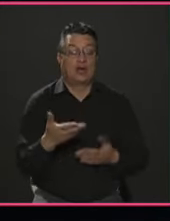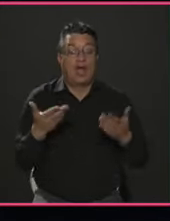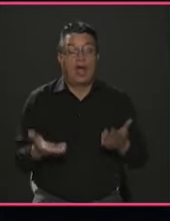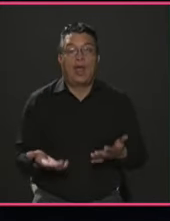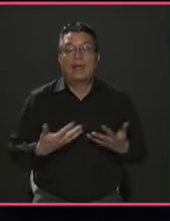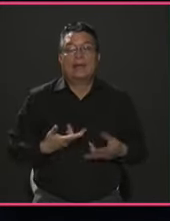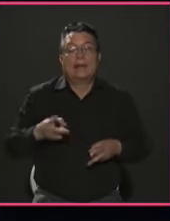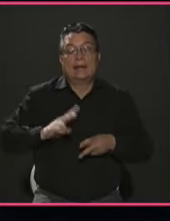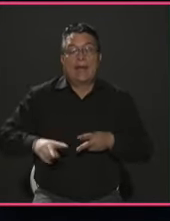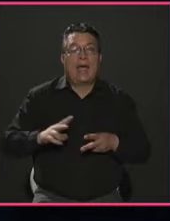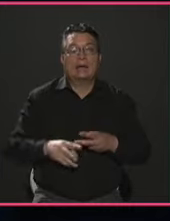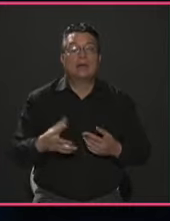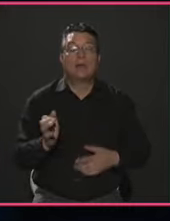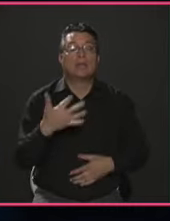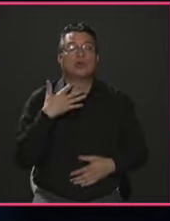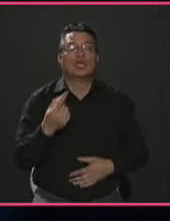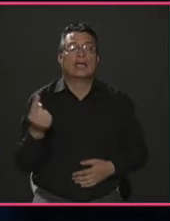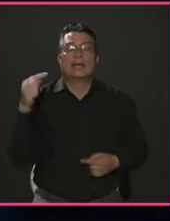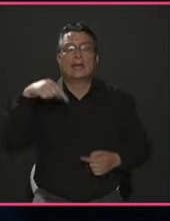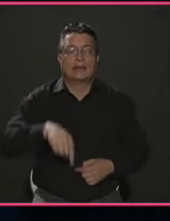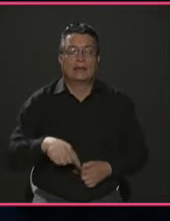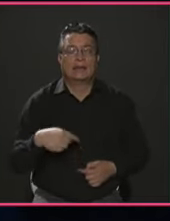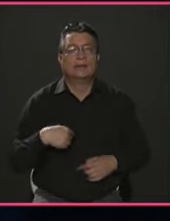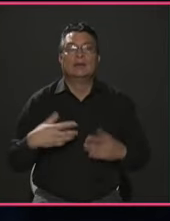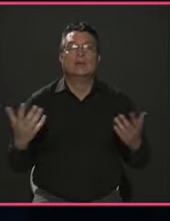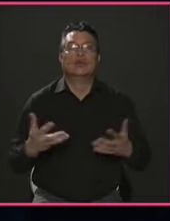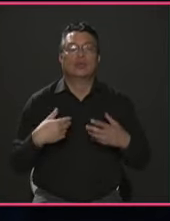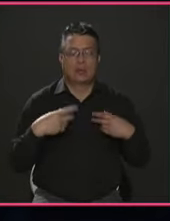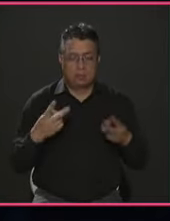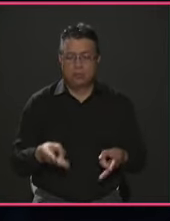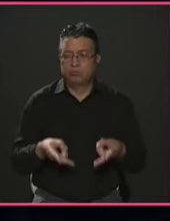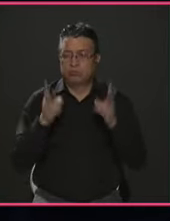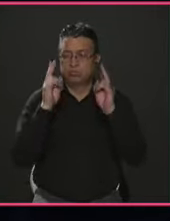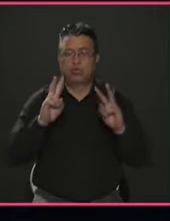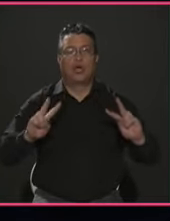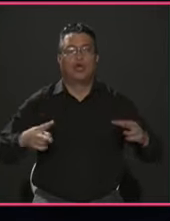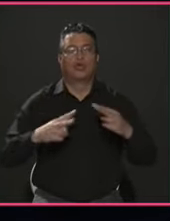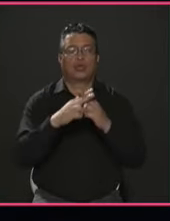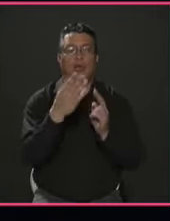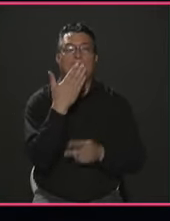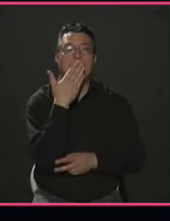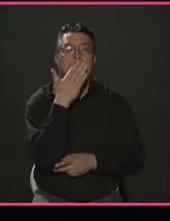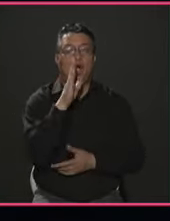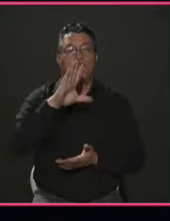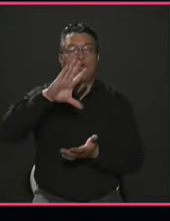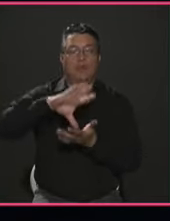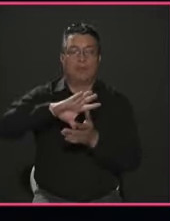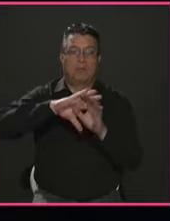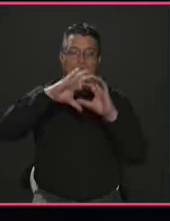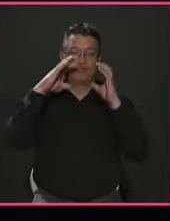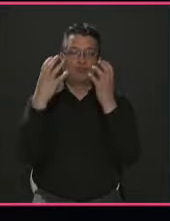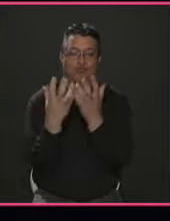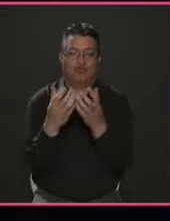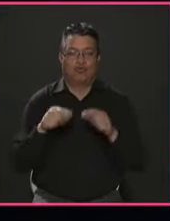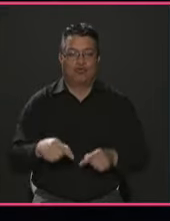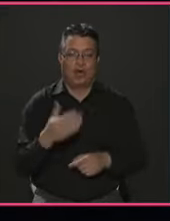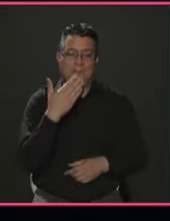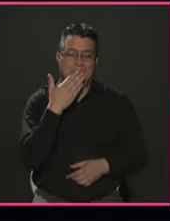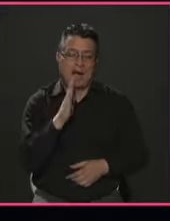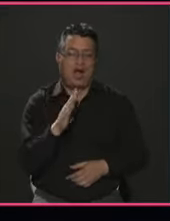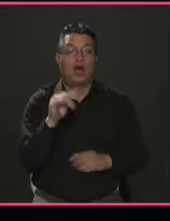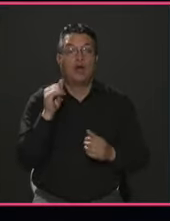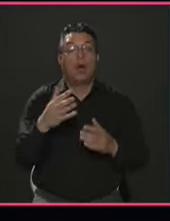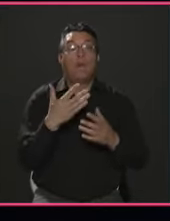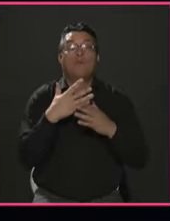hacemos por estamos acá estamos acá porque es posible construir un mejor planeta estamos acá porque están